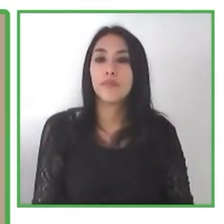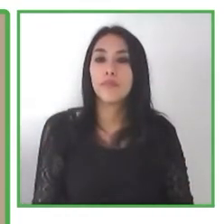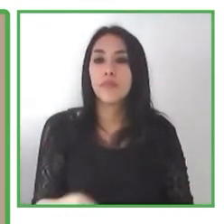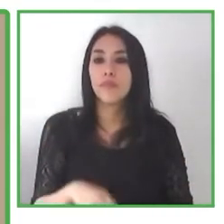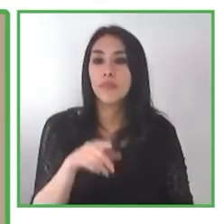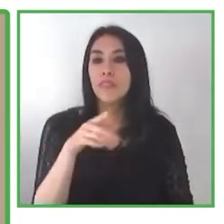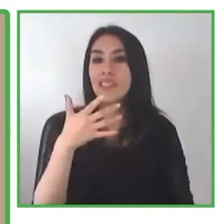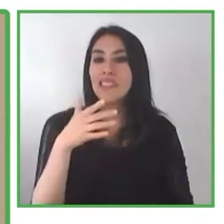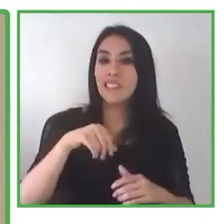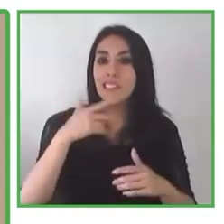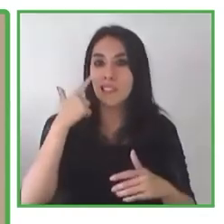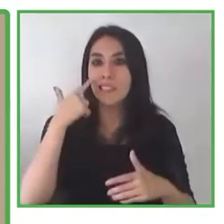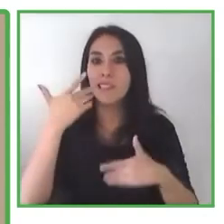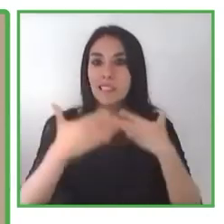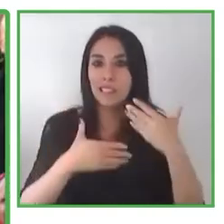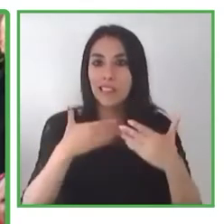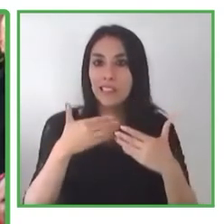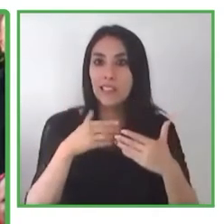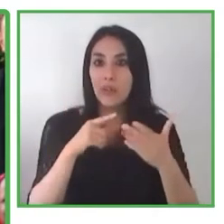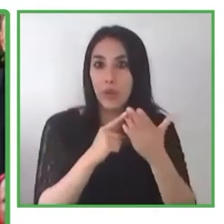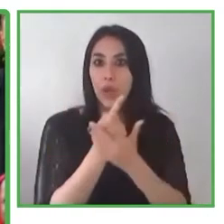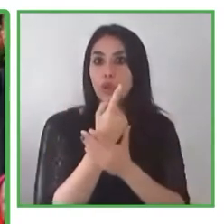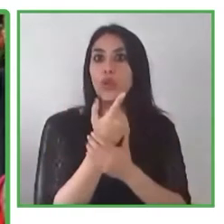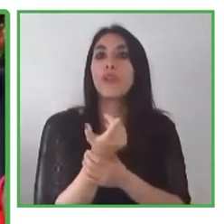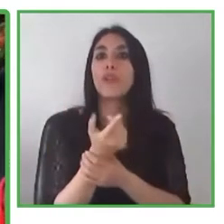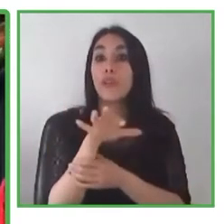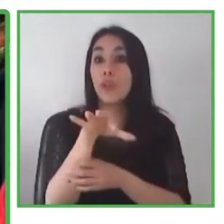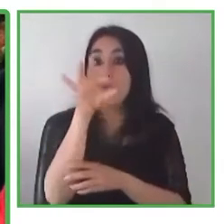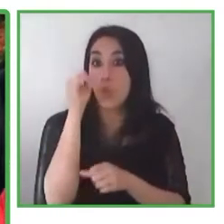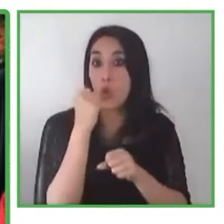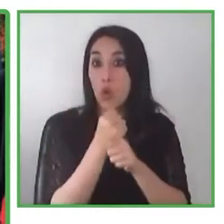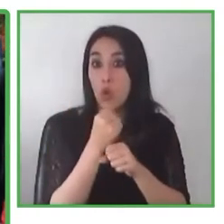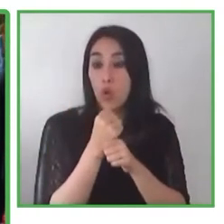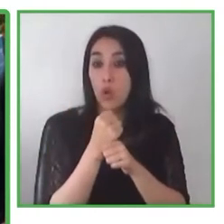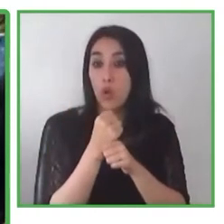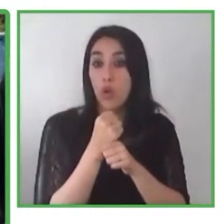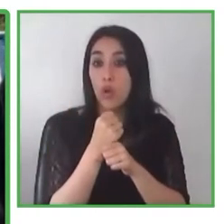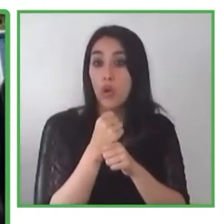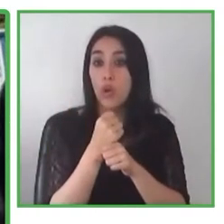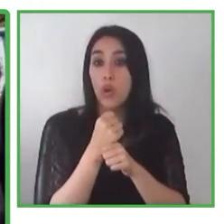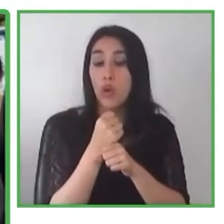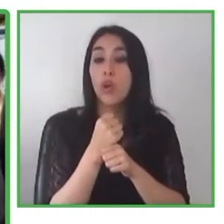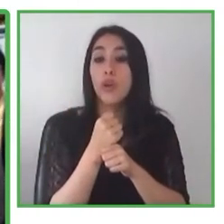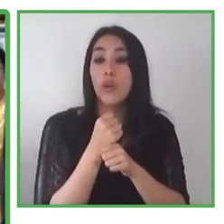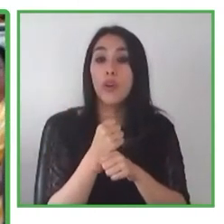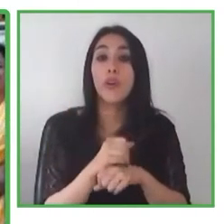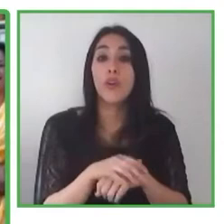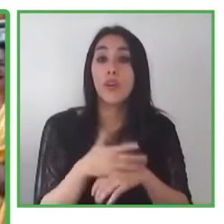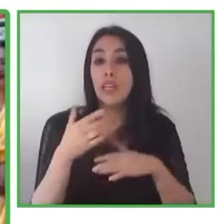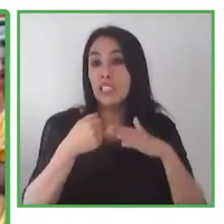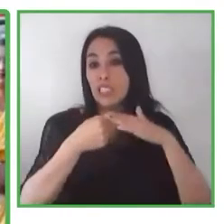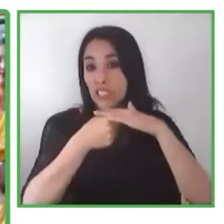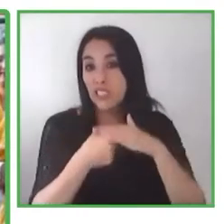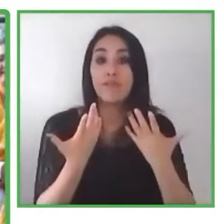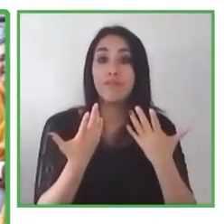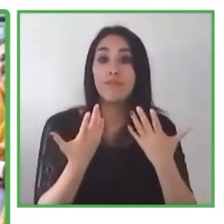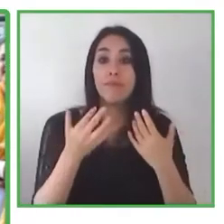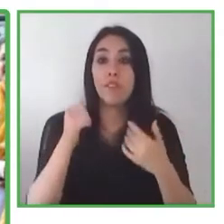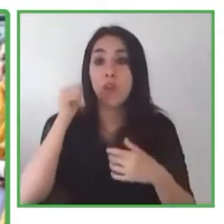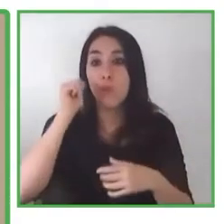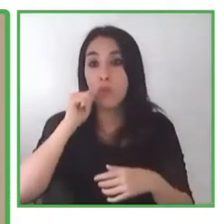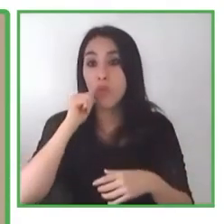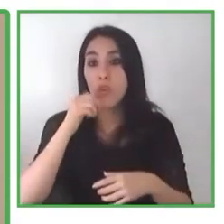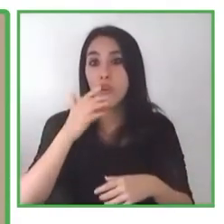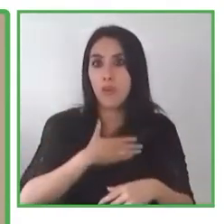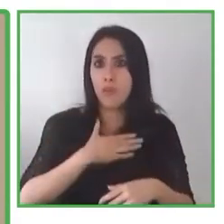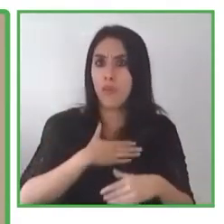desventaja desproporcionada en su oportunidad de tener empleo y a menudo enfrentan una doble discriminación debido a su género y a su estado de